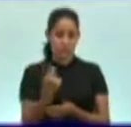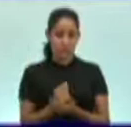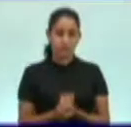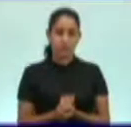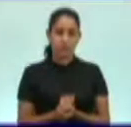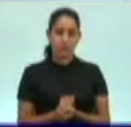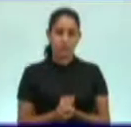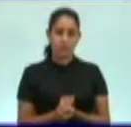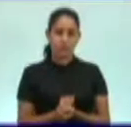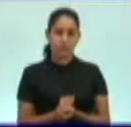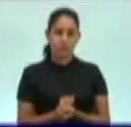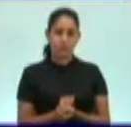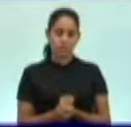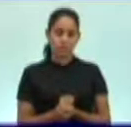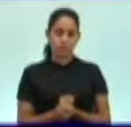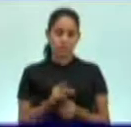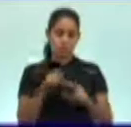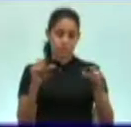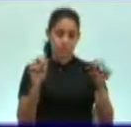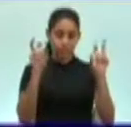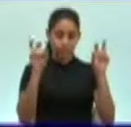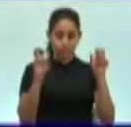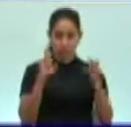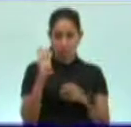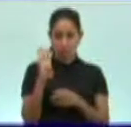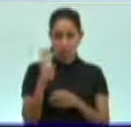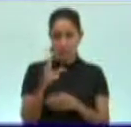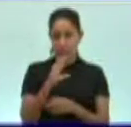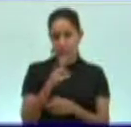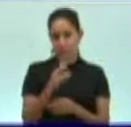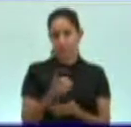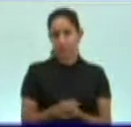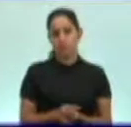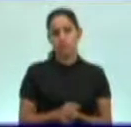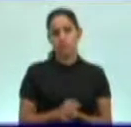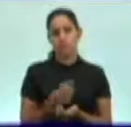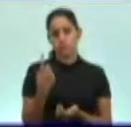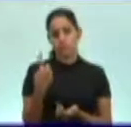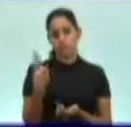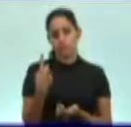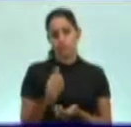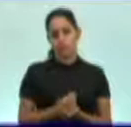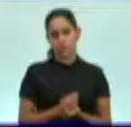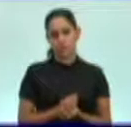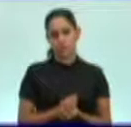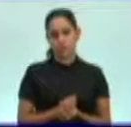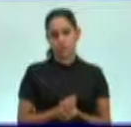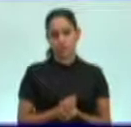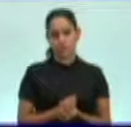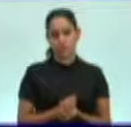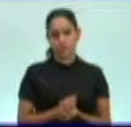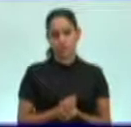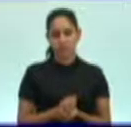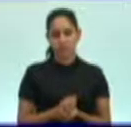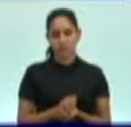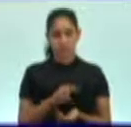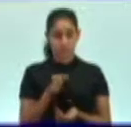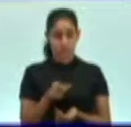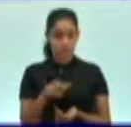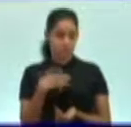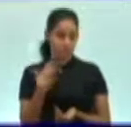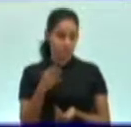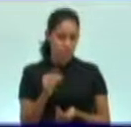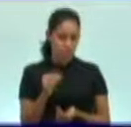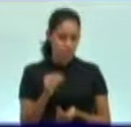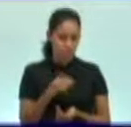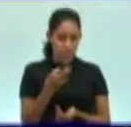en su título 4, en el capítulo número 1. De esta manera, estamos